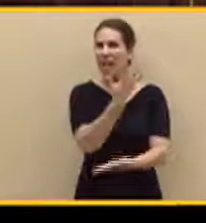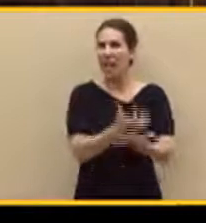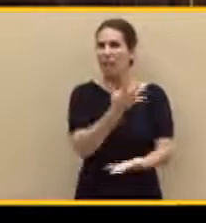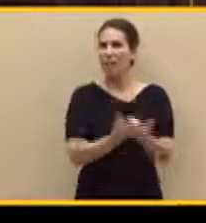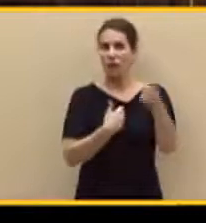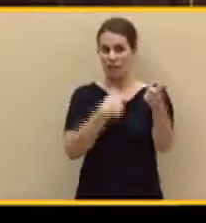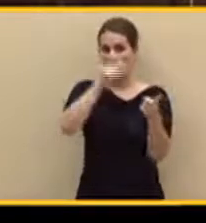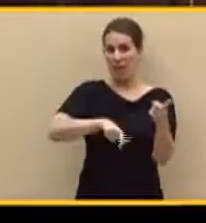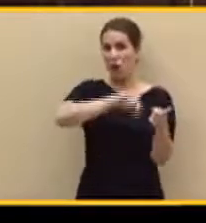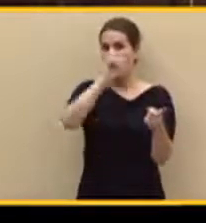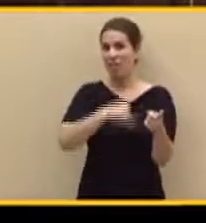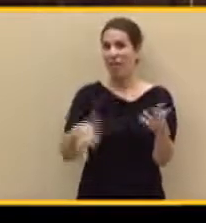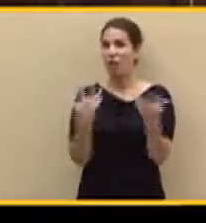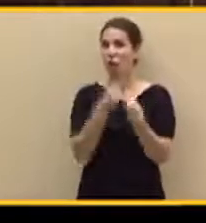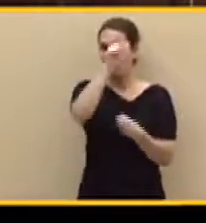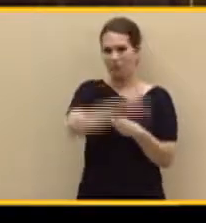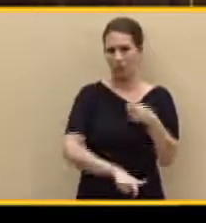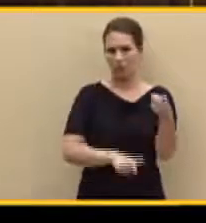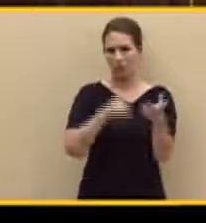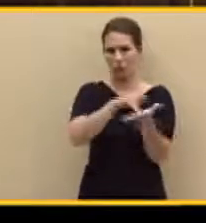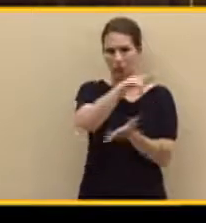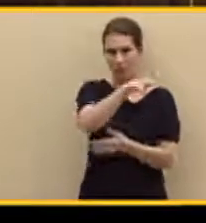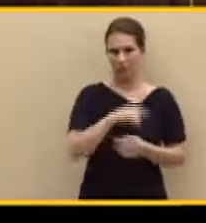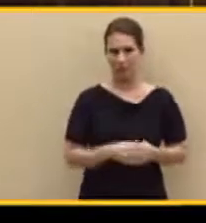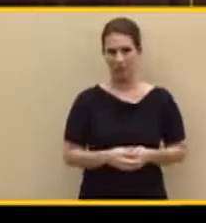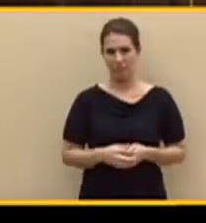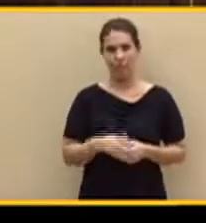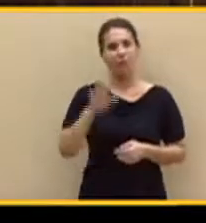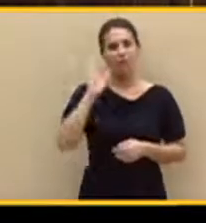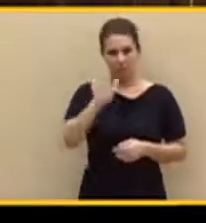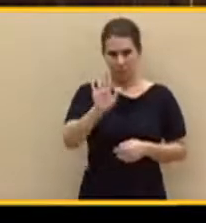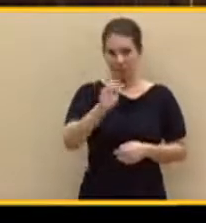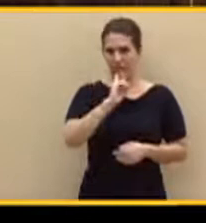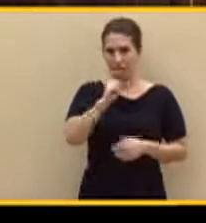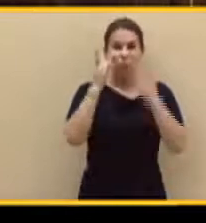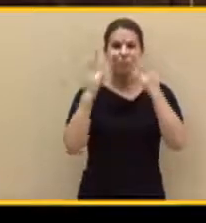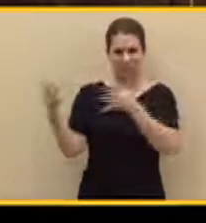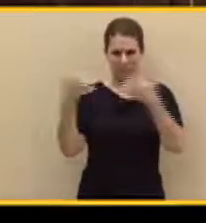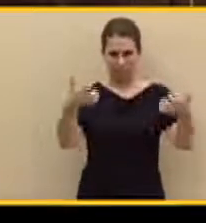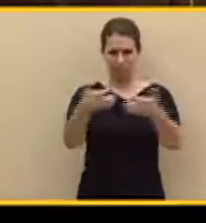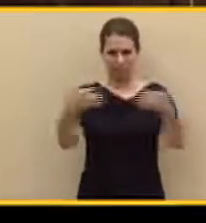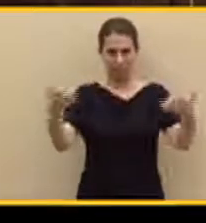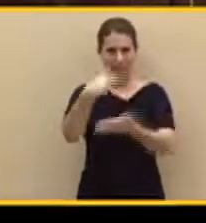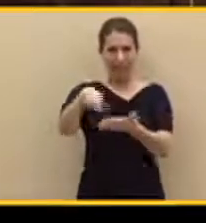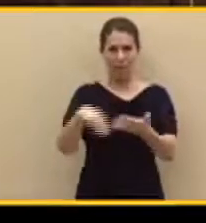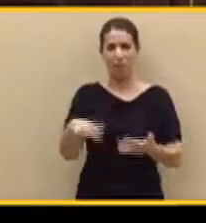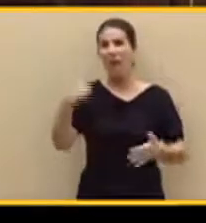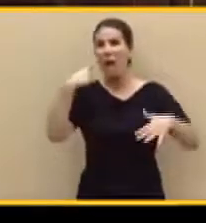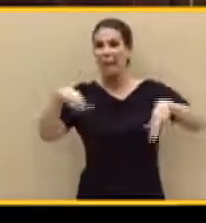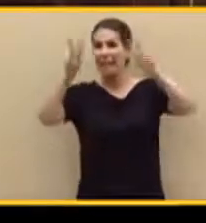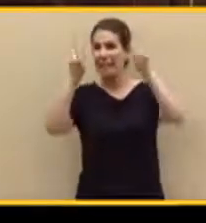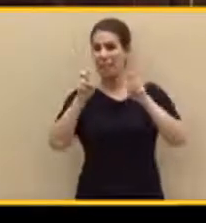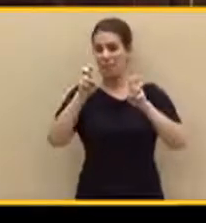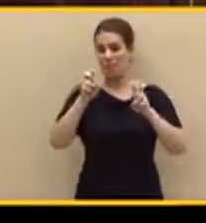González a este fiscal offshore. Les voy a leer literal. Yo creo que, a ver si podemos colocar el tema del fiscal anticorrupción,